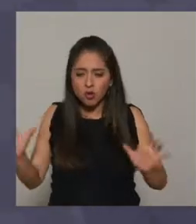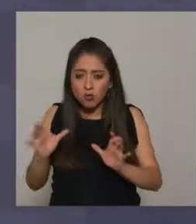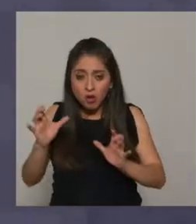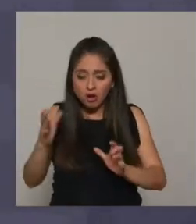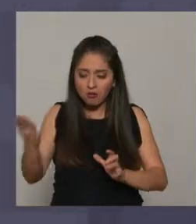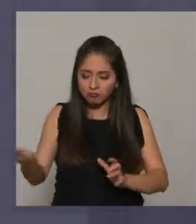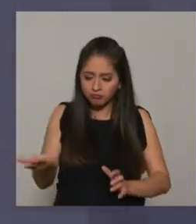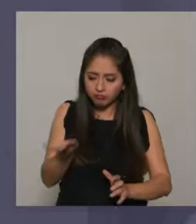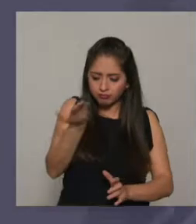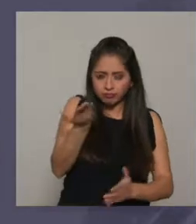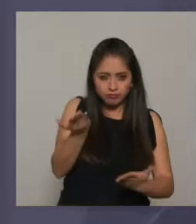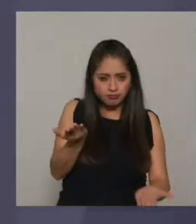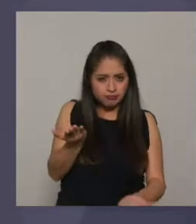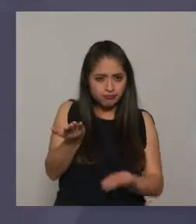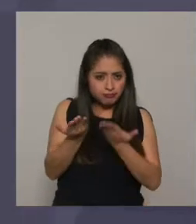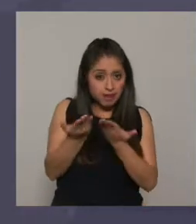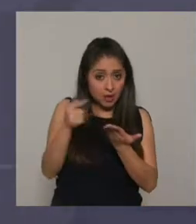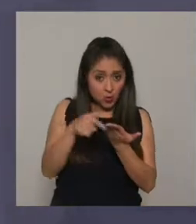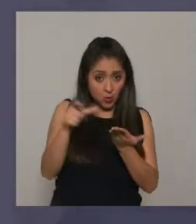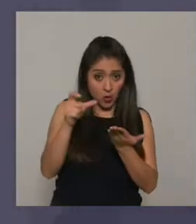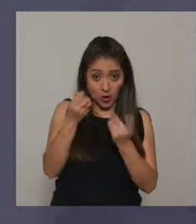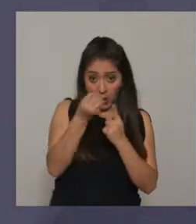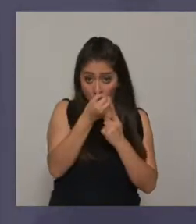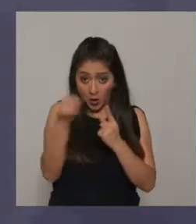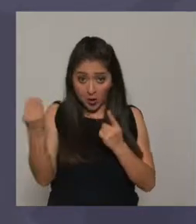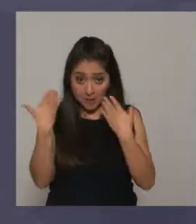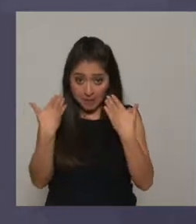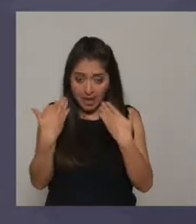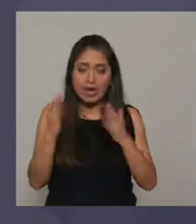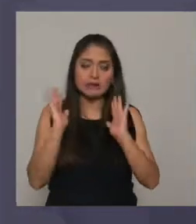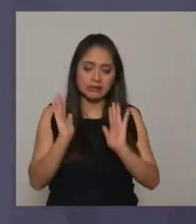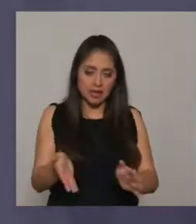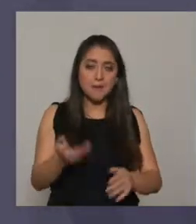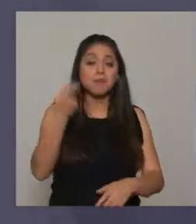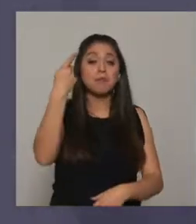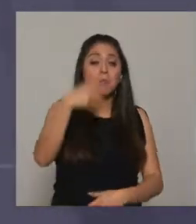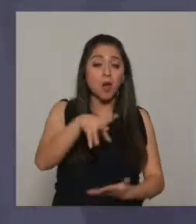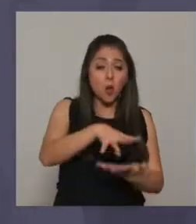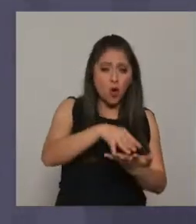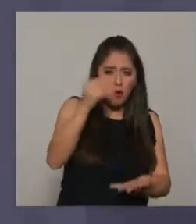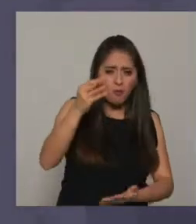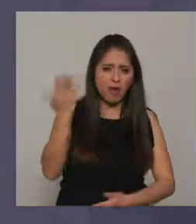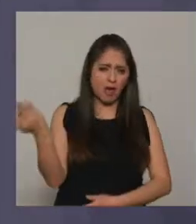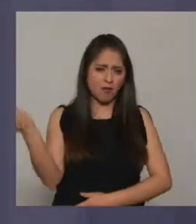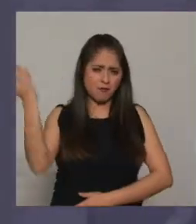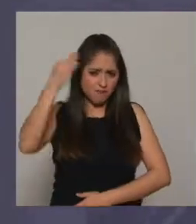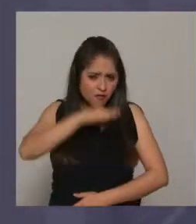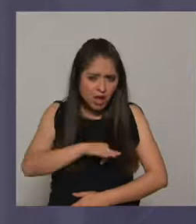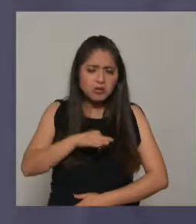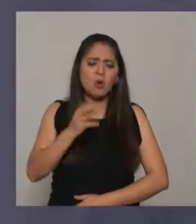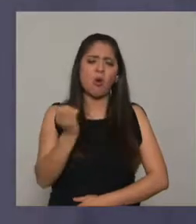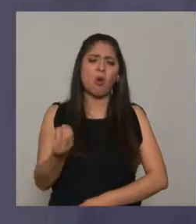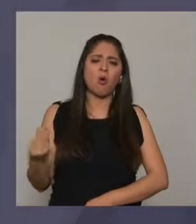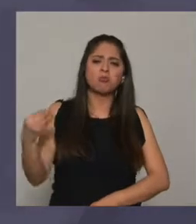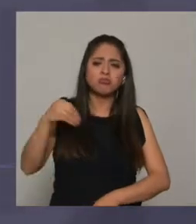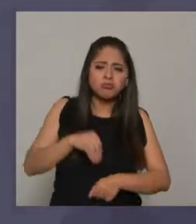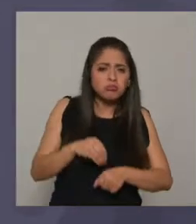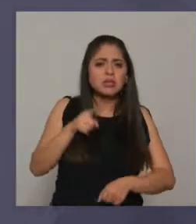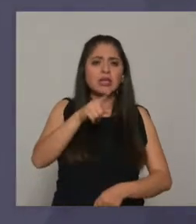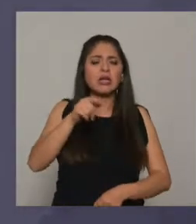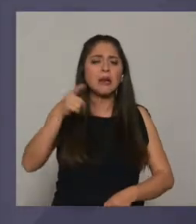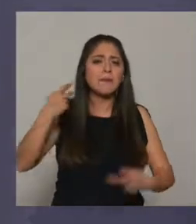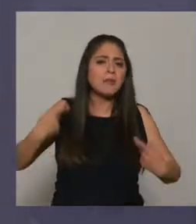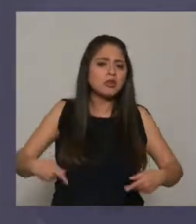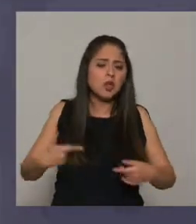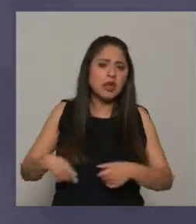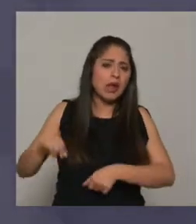coincidir cuando todo está correcto, ¿no? Cuando hay alguna copia mal hecha, una copia falsificada, cuando hay mala intención.